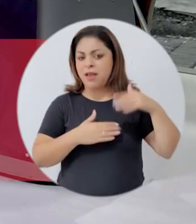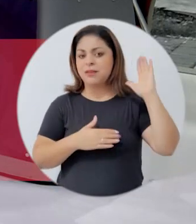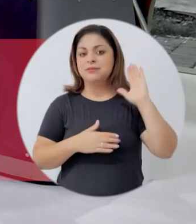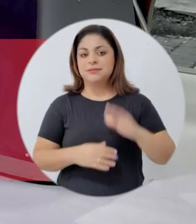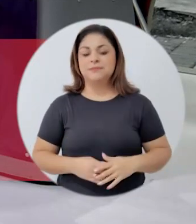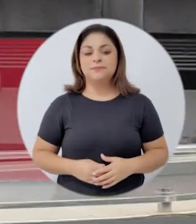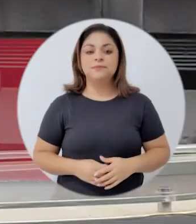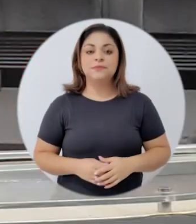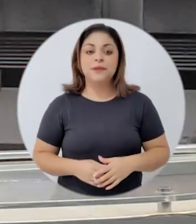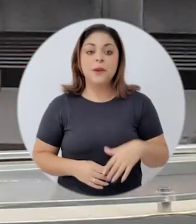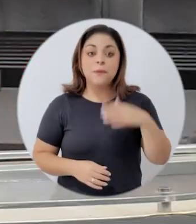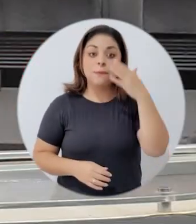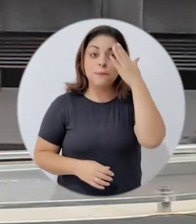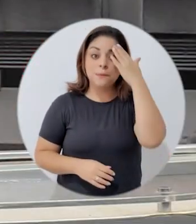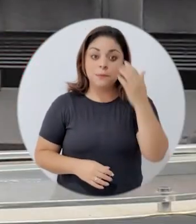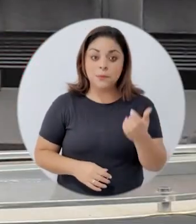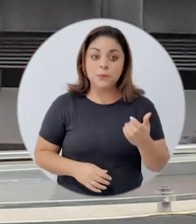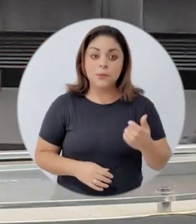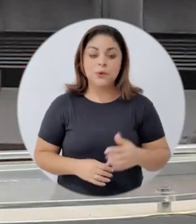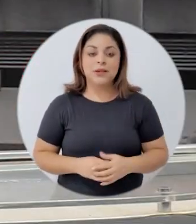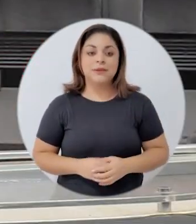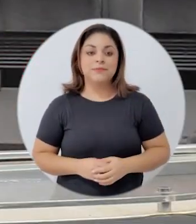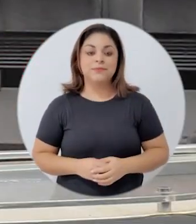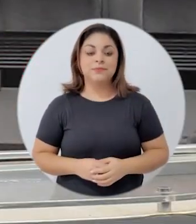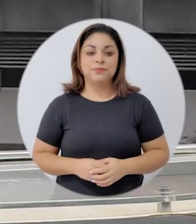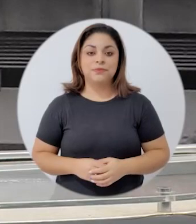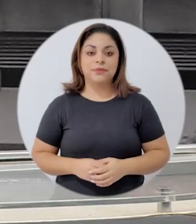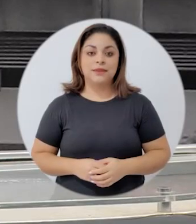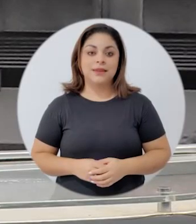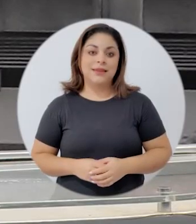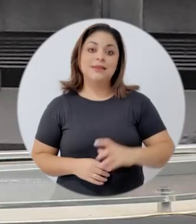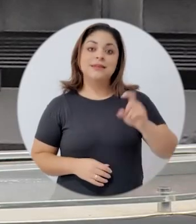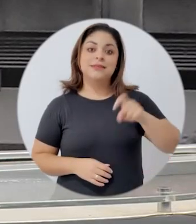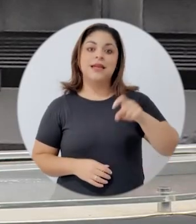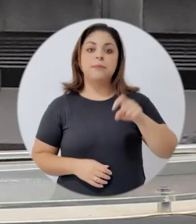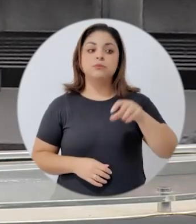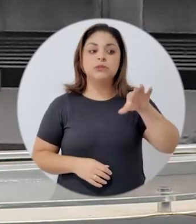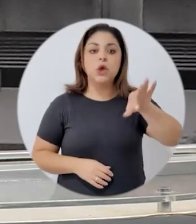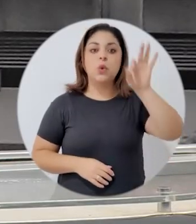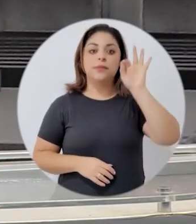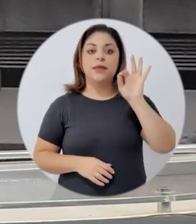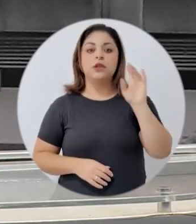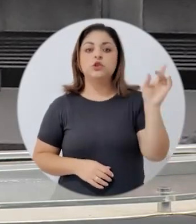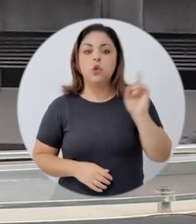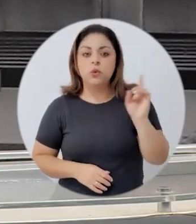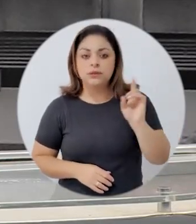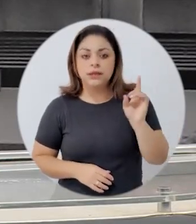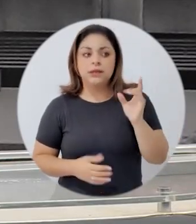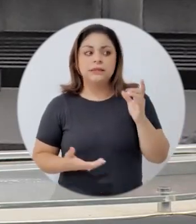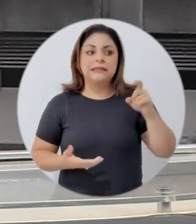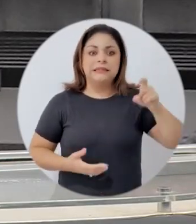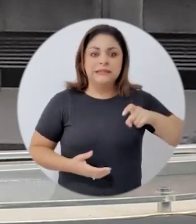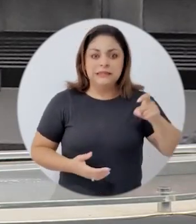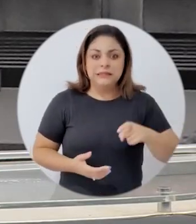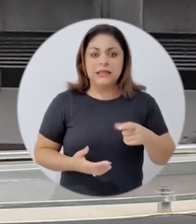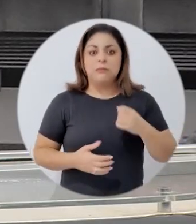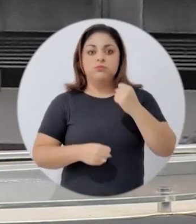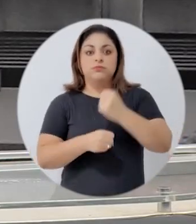más, porque es justamente eso, el encontrar dónde